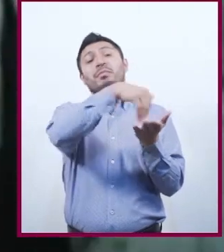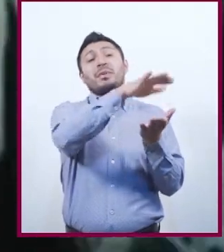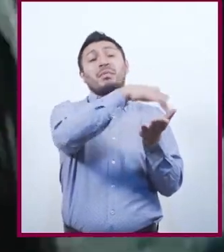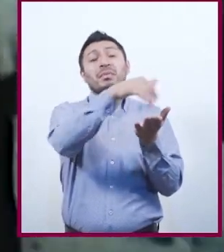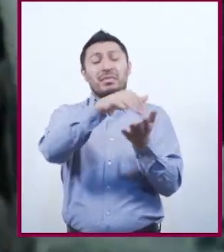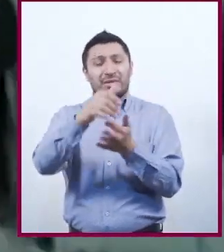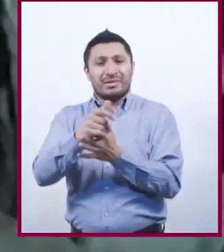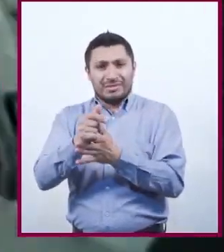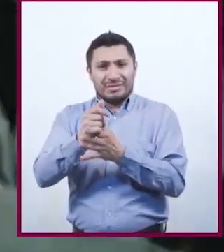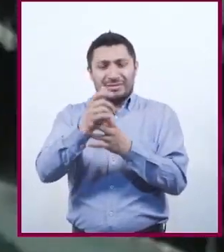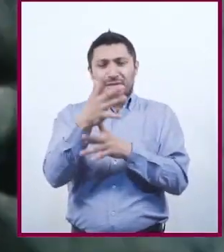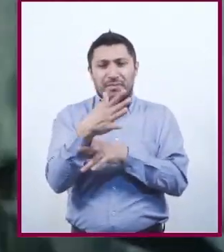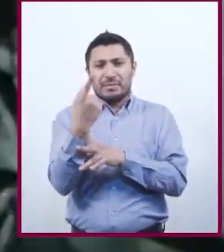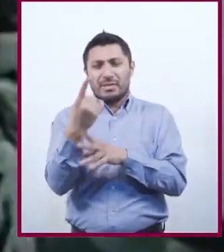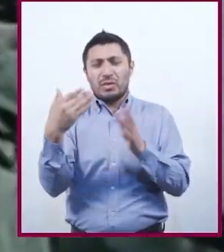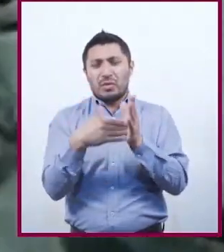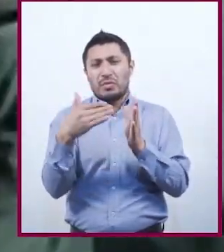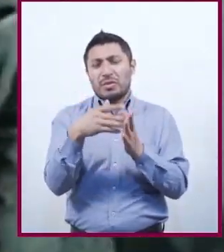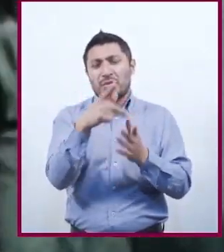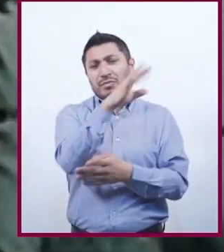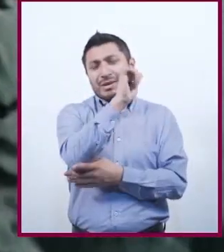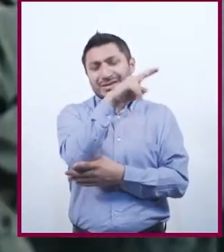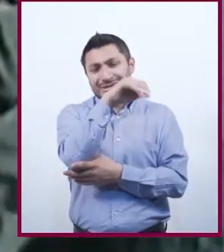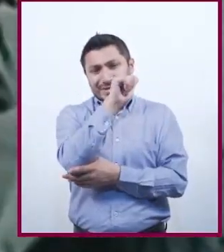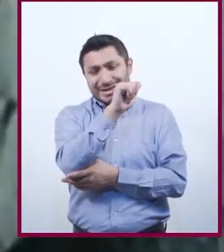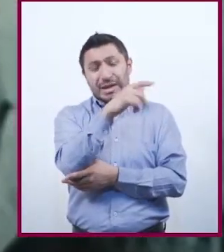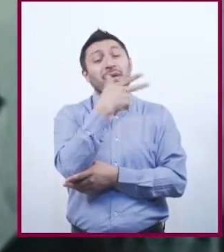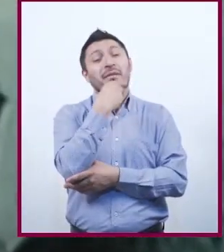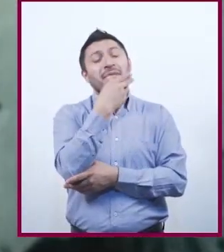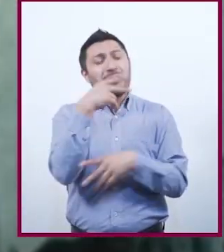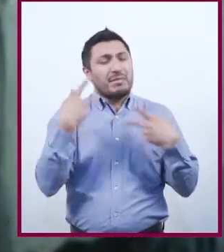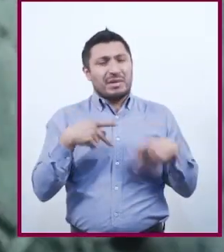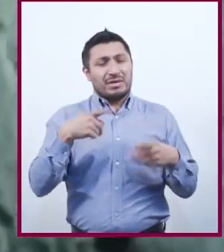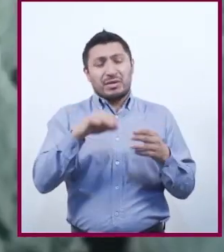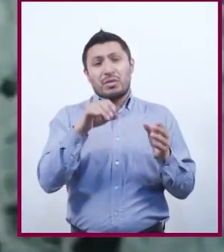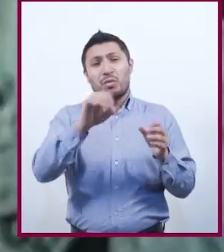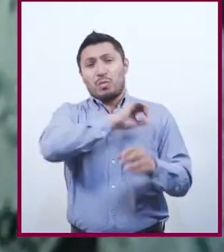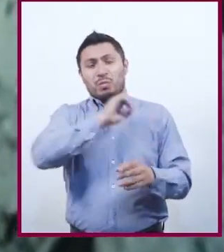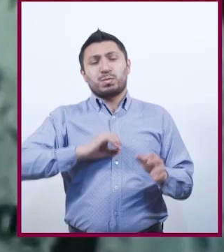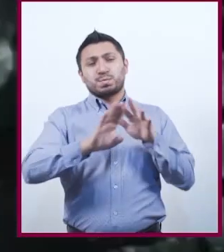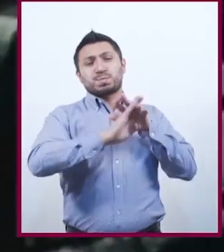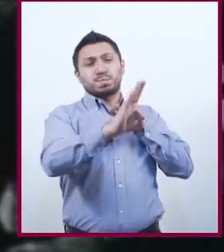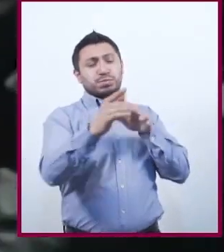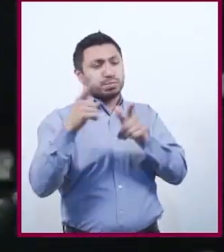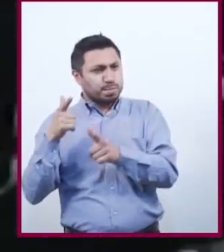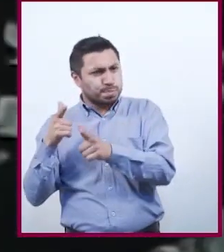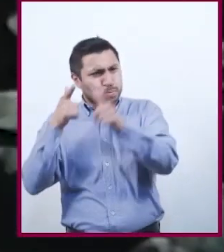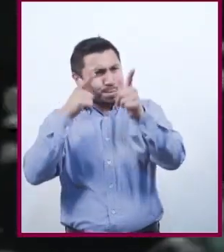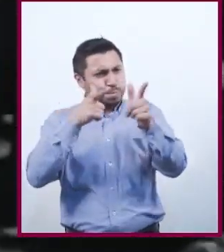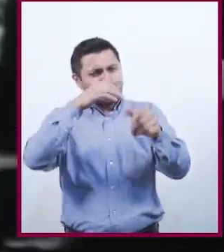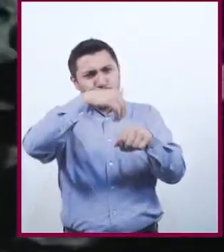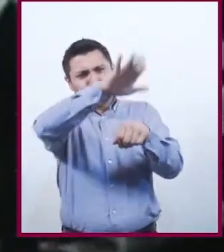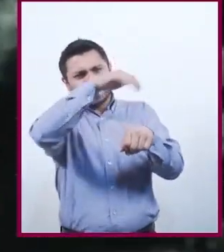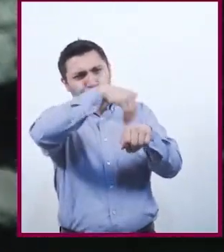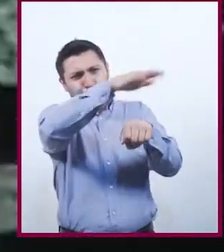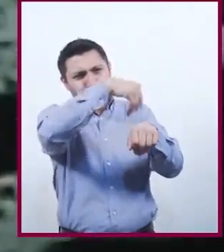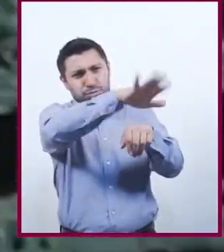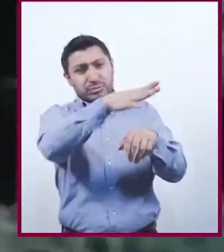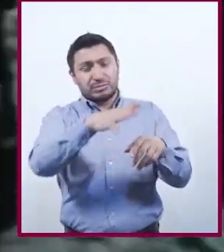limpieza étnica. Cerca de 1 millón de palestinos fueron obligados a emigrar a punta de pistola de sus